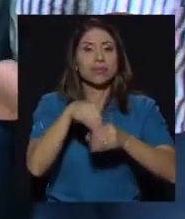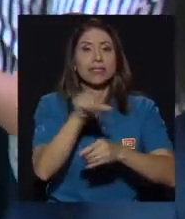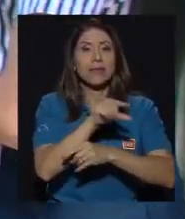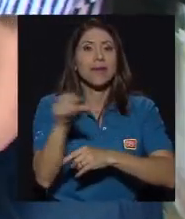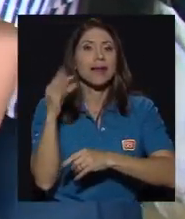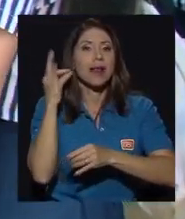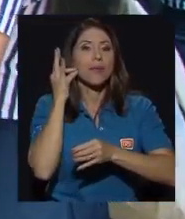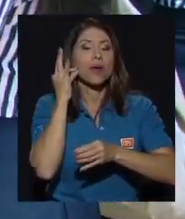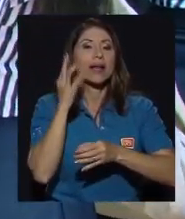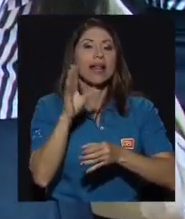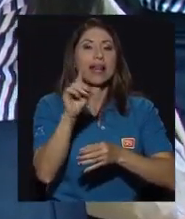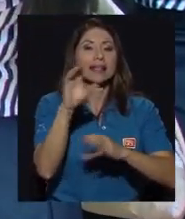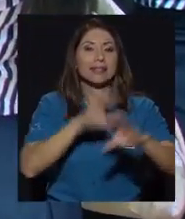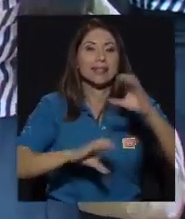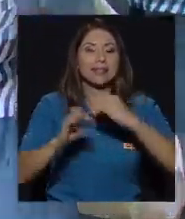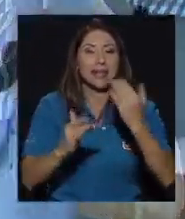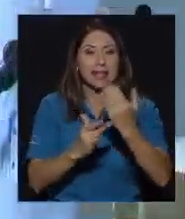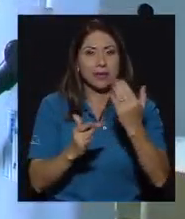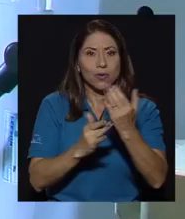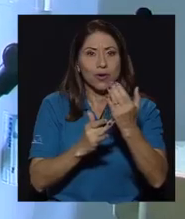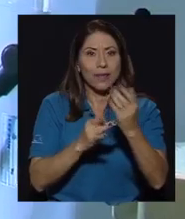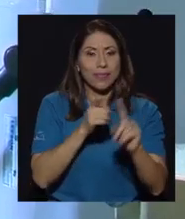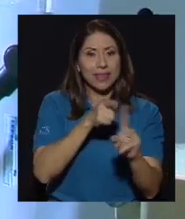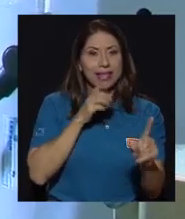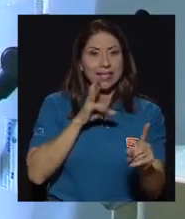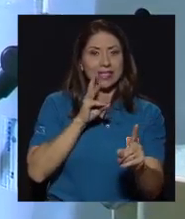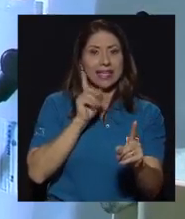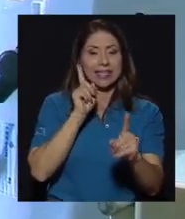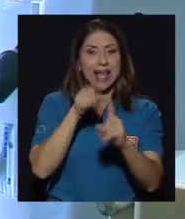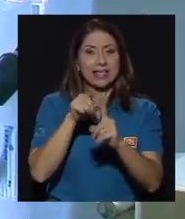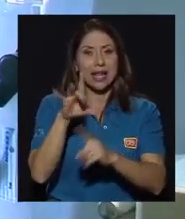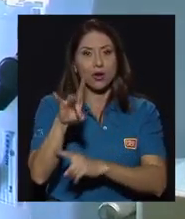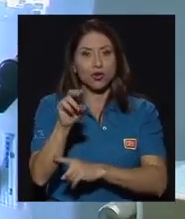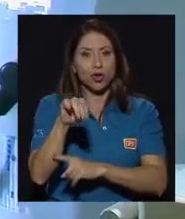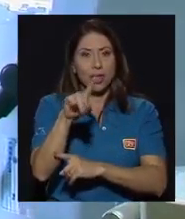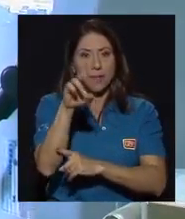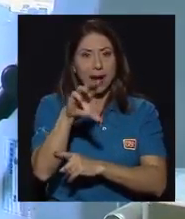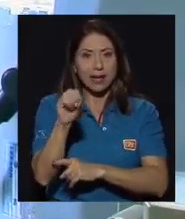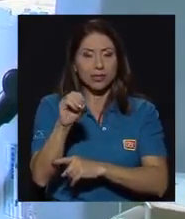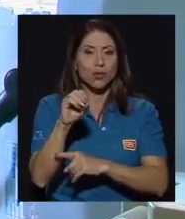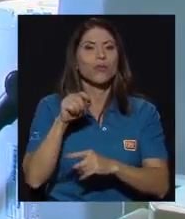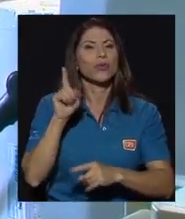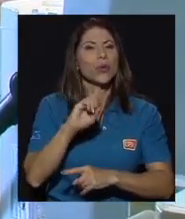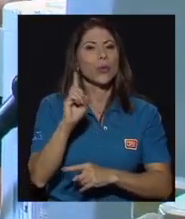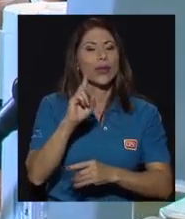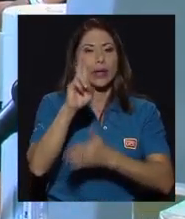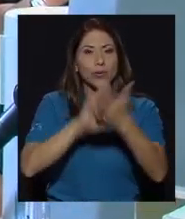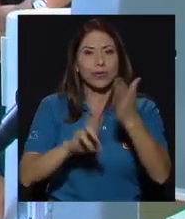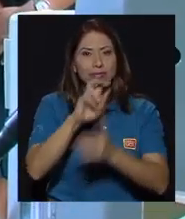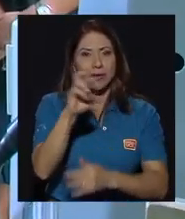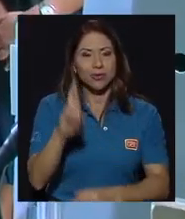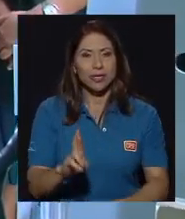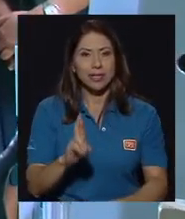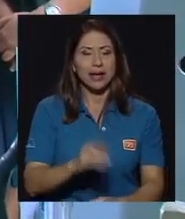de la Mujer en la Ciencia y la Tecnología, realizada del 6 al 8 de marzo en la Universidad de Costa Rica.